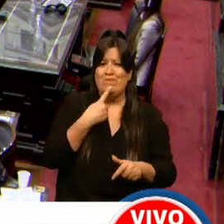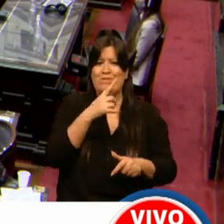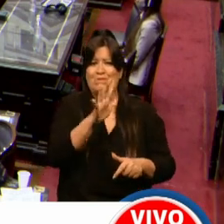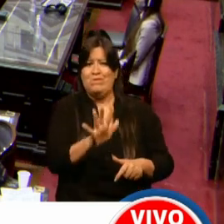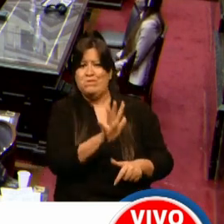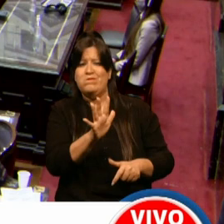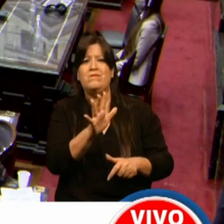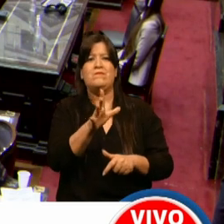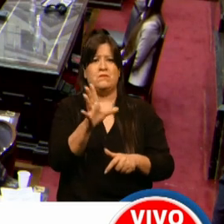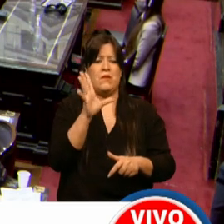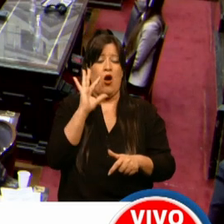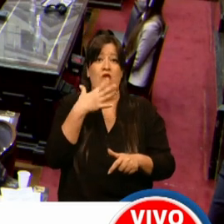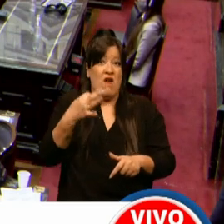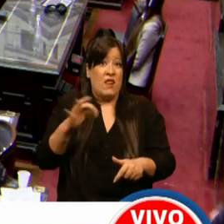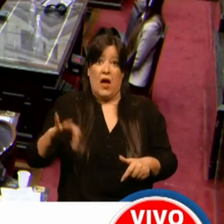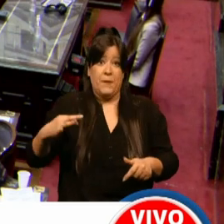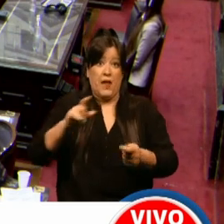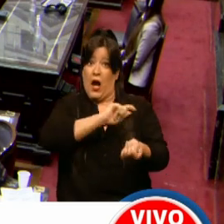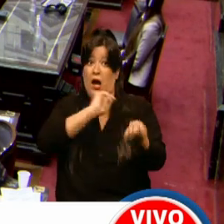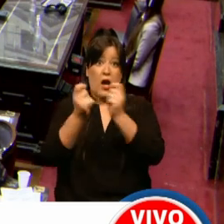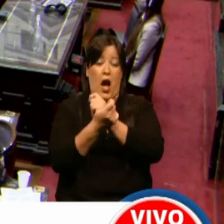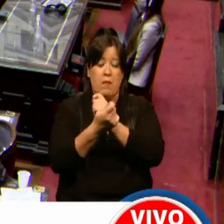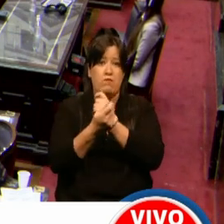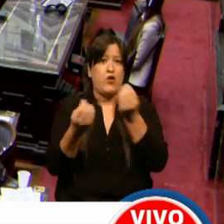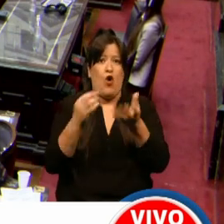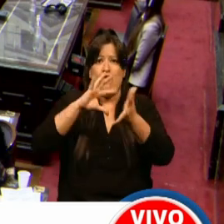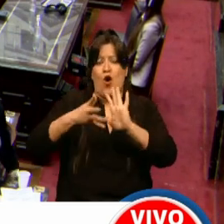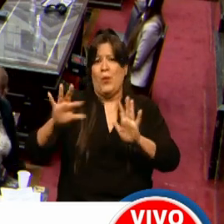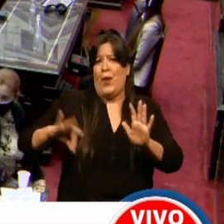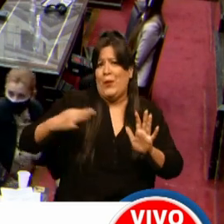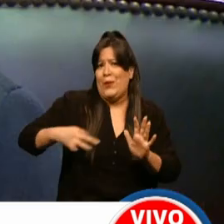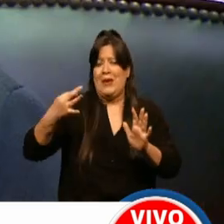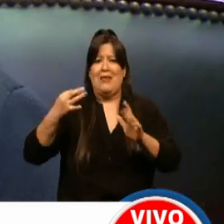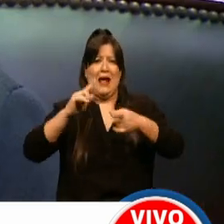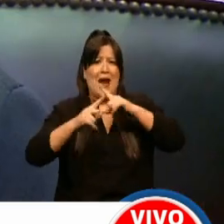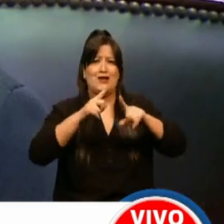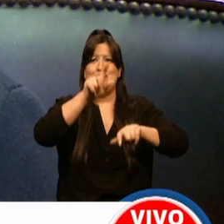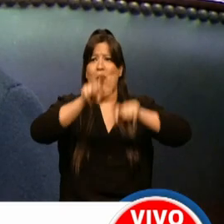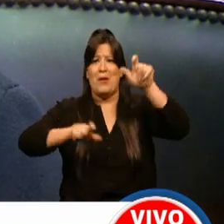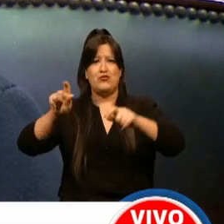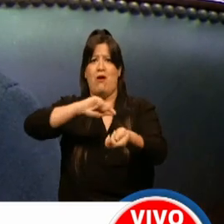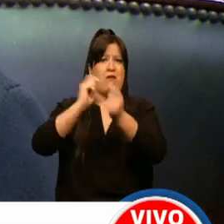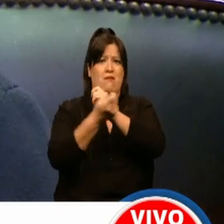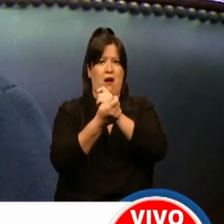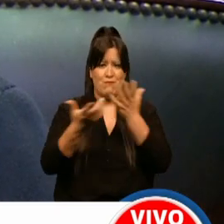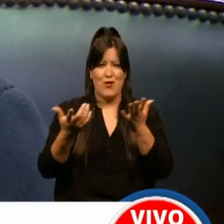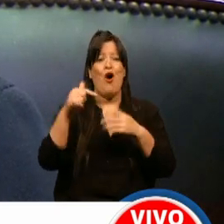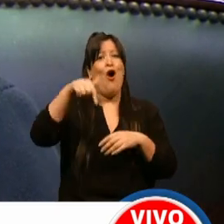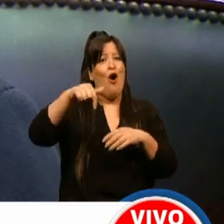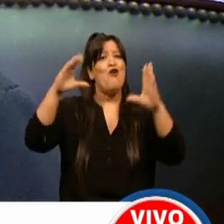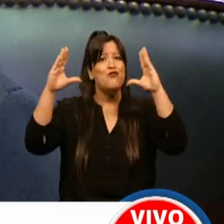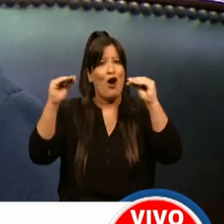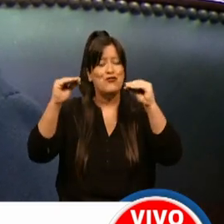de algo que realmente cambió la vida a todos nosotros el modo en que vivimos en que nos relacionamos yo quiero celebrar esta noche la alegría